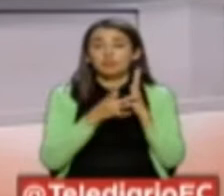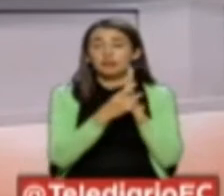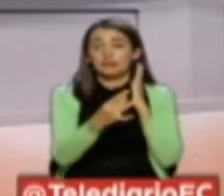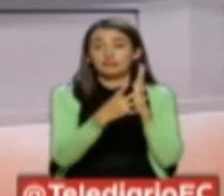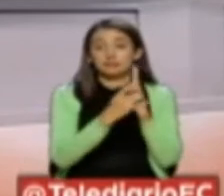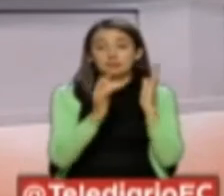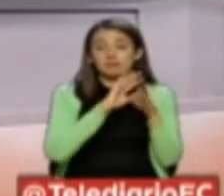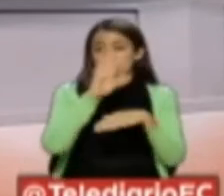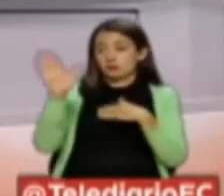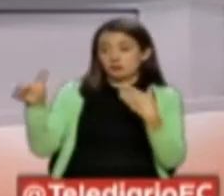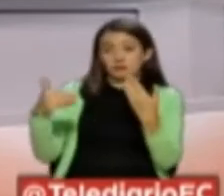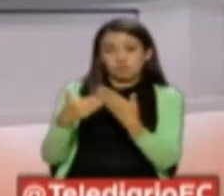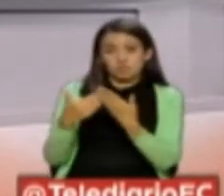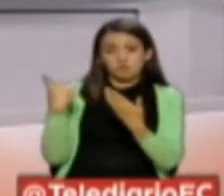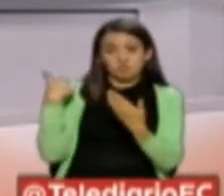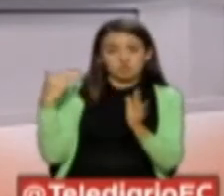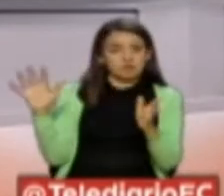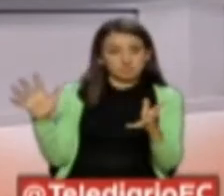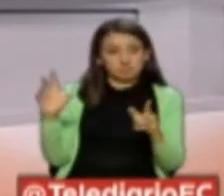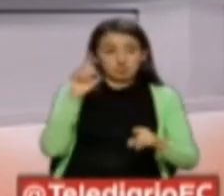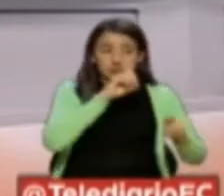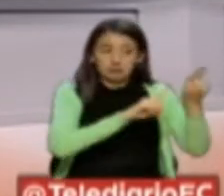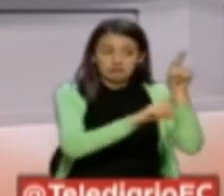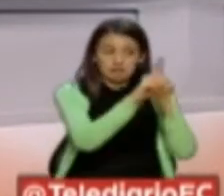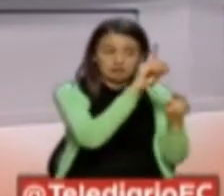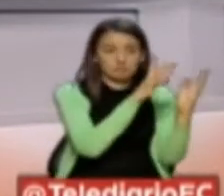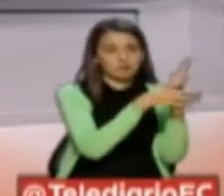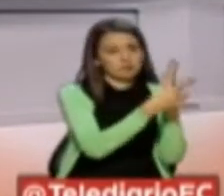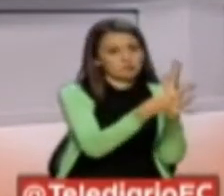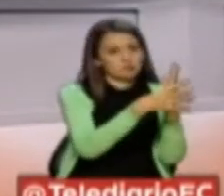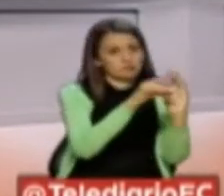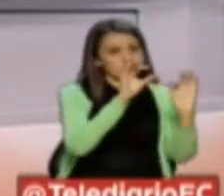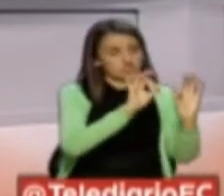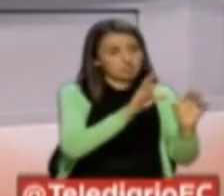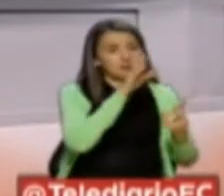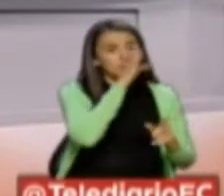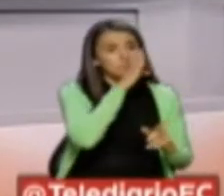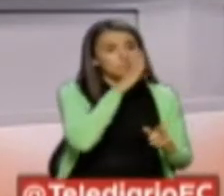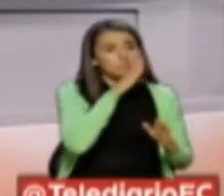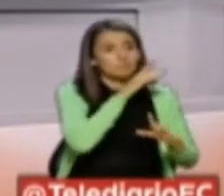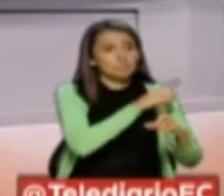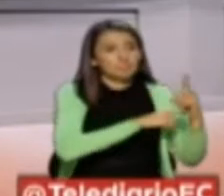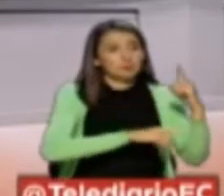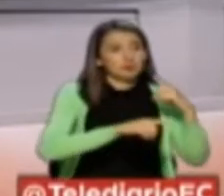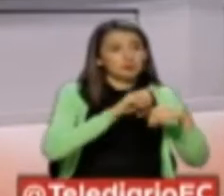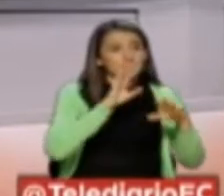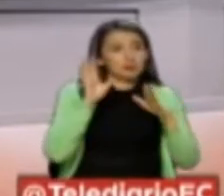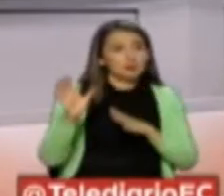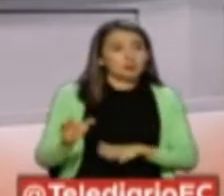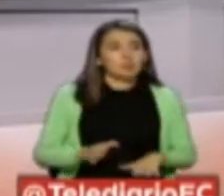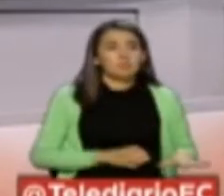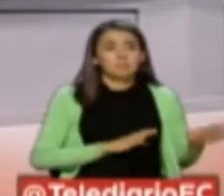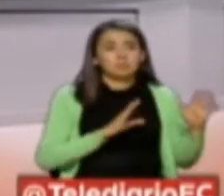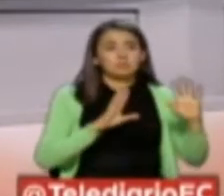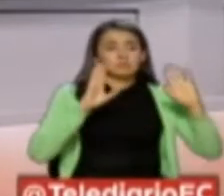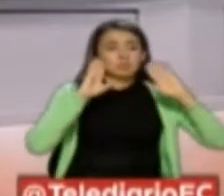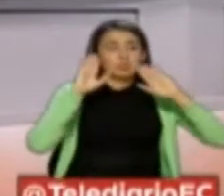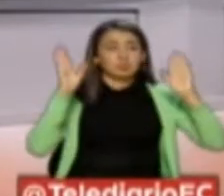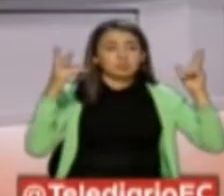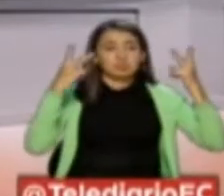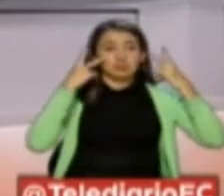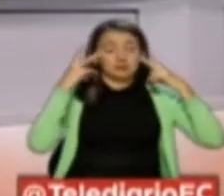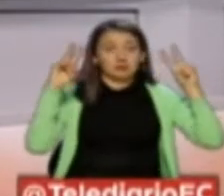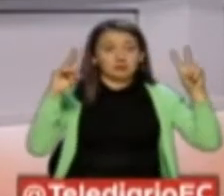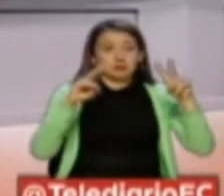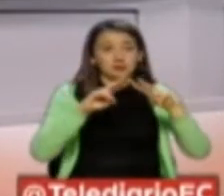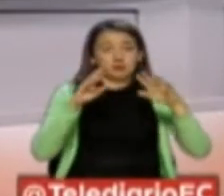tienen todos, son manos que han sido bendecidas pues con este arte, y pues nosotros queremos conocer un poquito